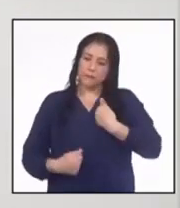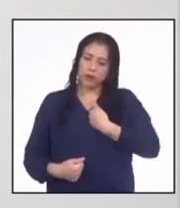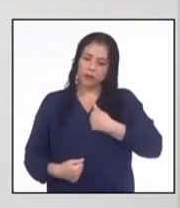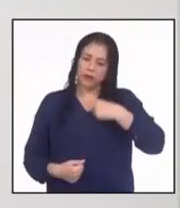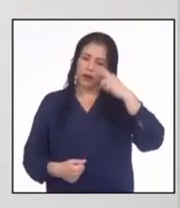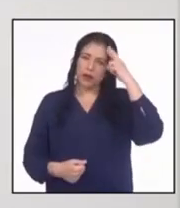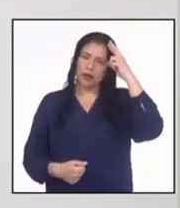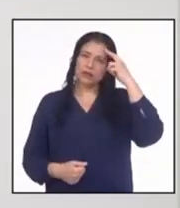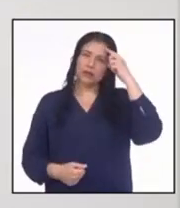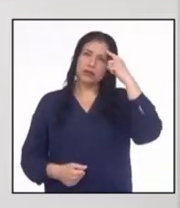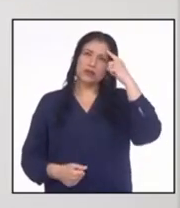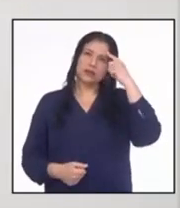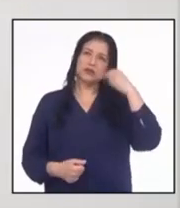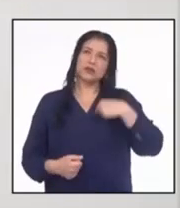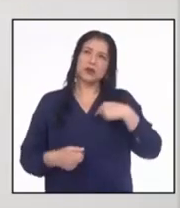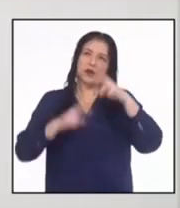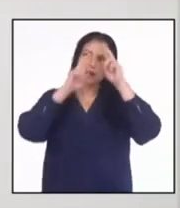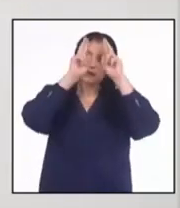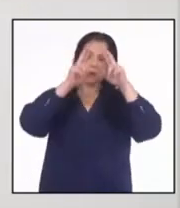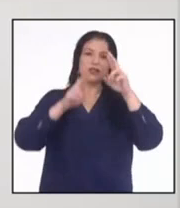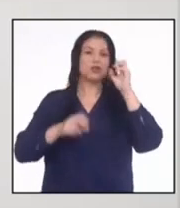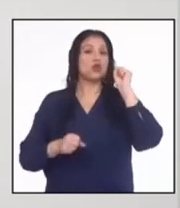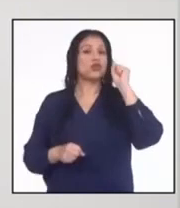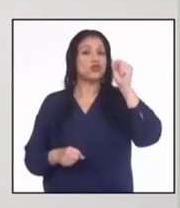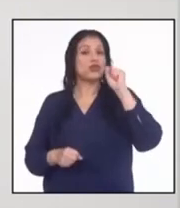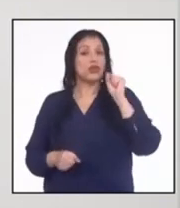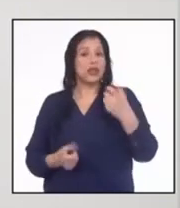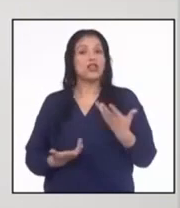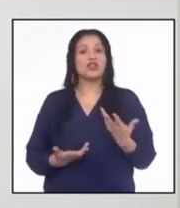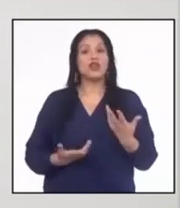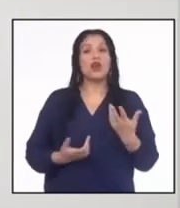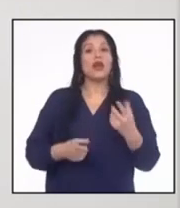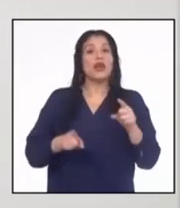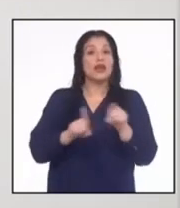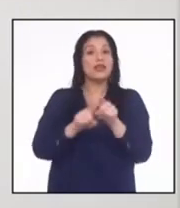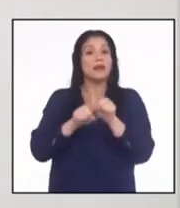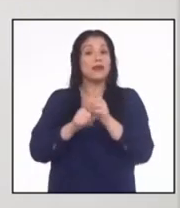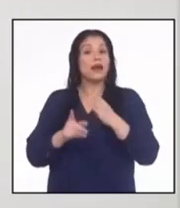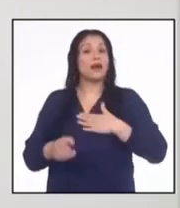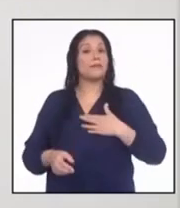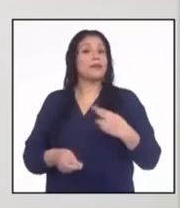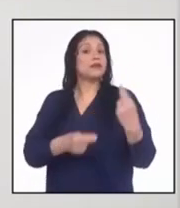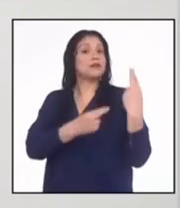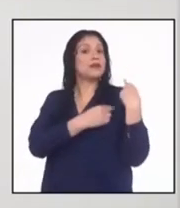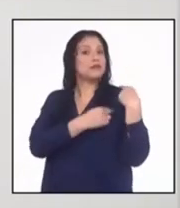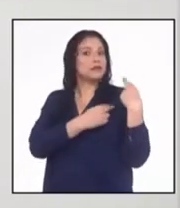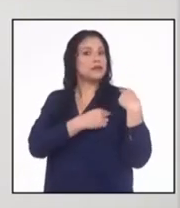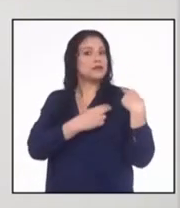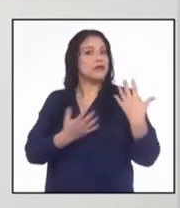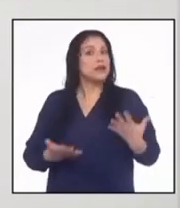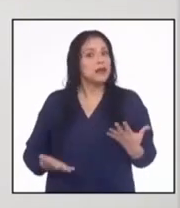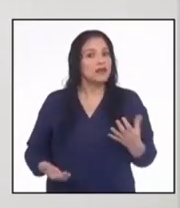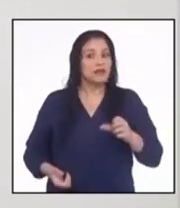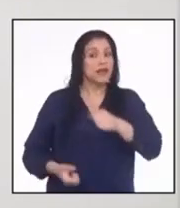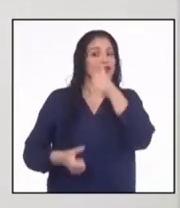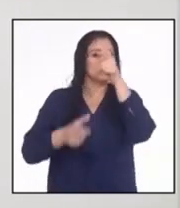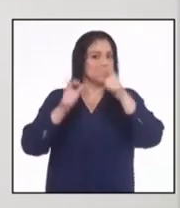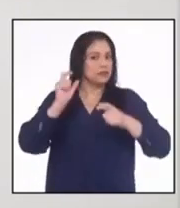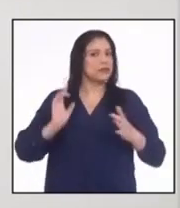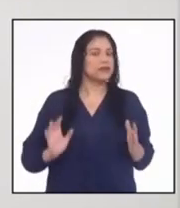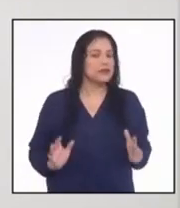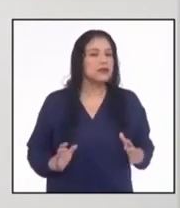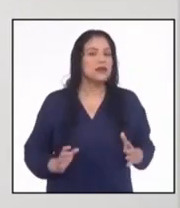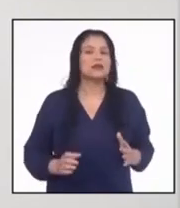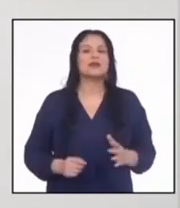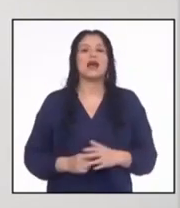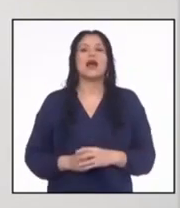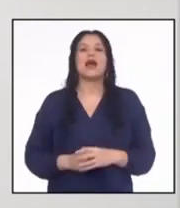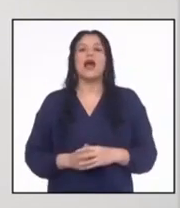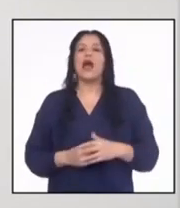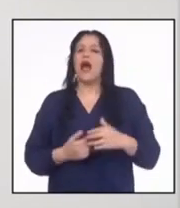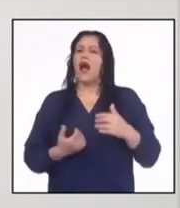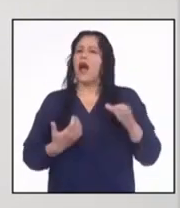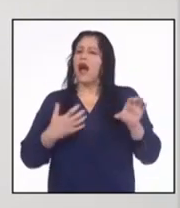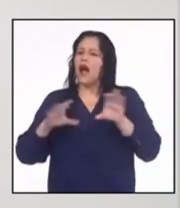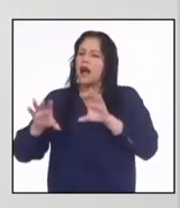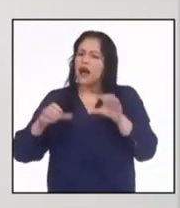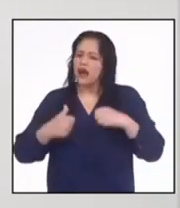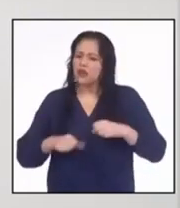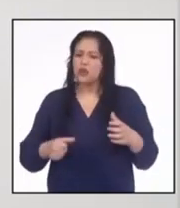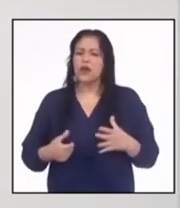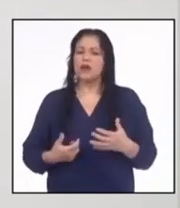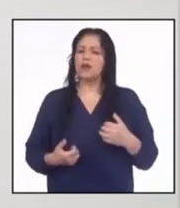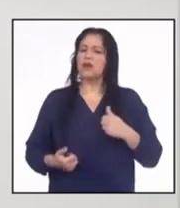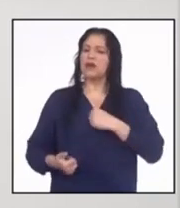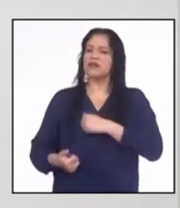si éstas respetan los derechos y responden a los deberes de uno mismo y de las otras personas. Actuar con actitudes